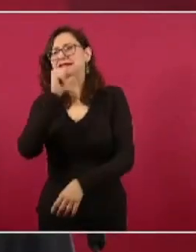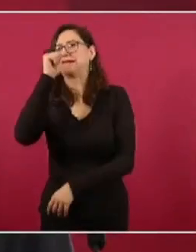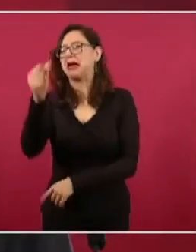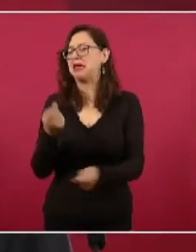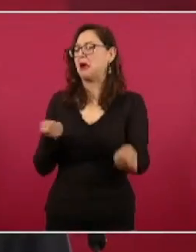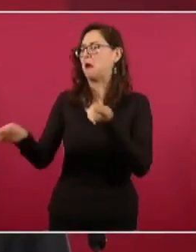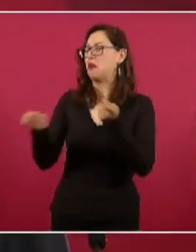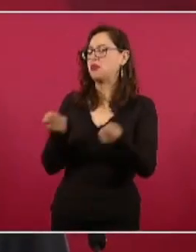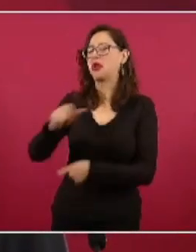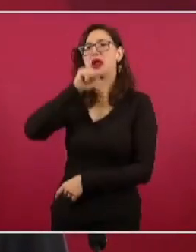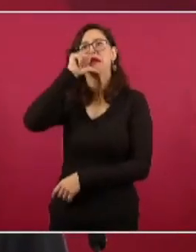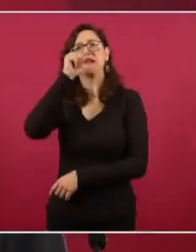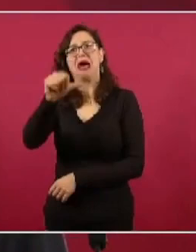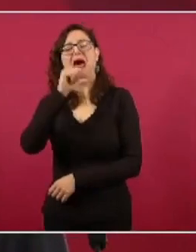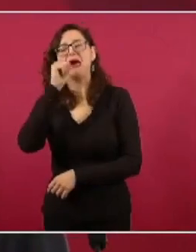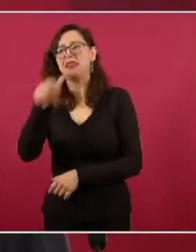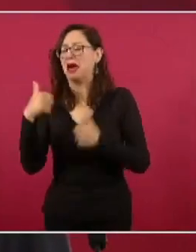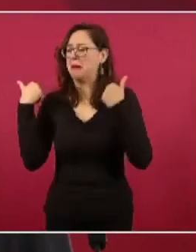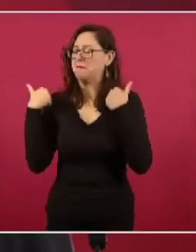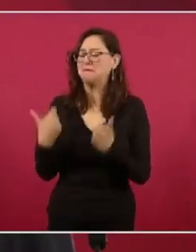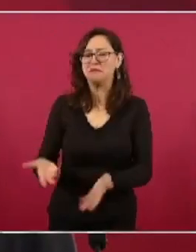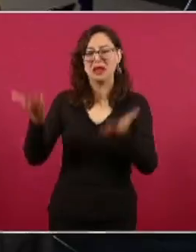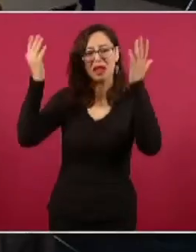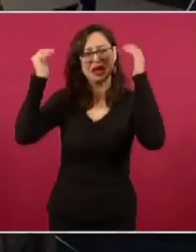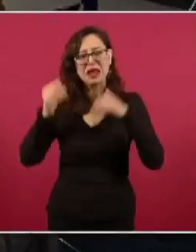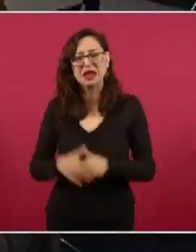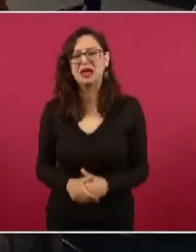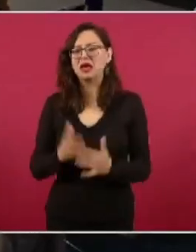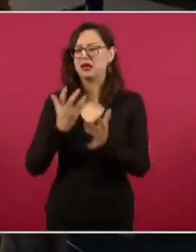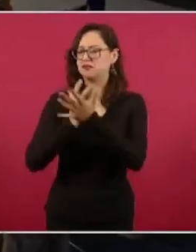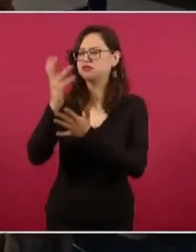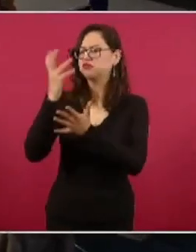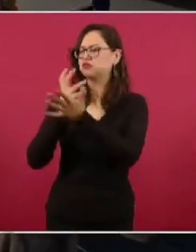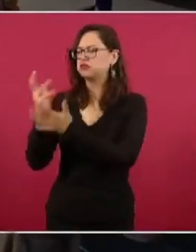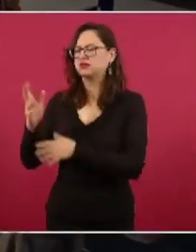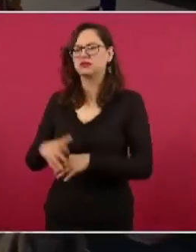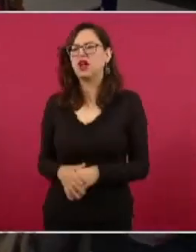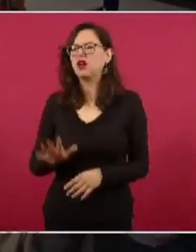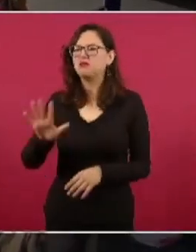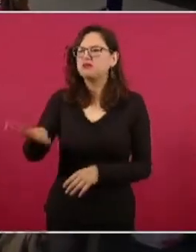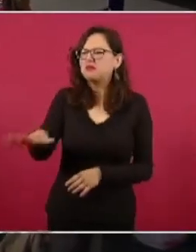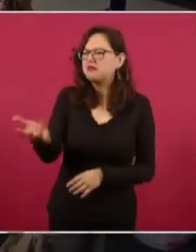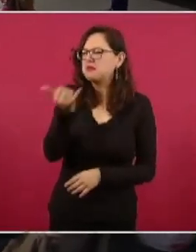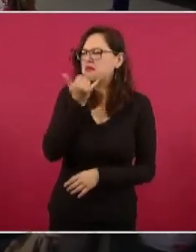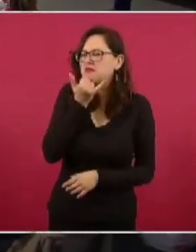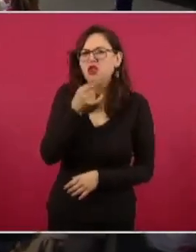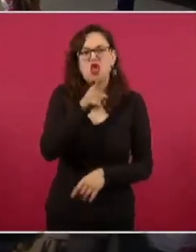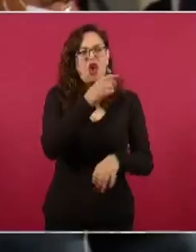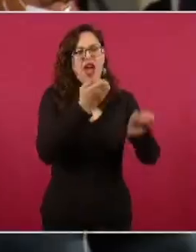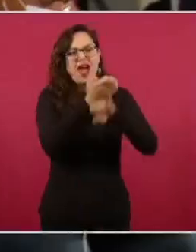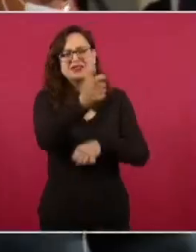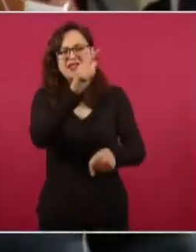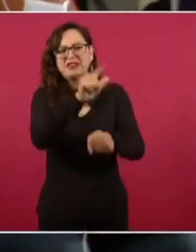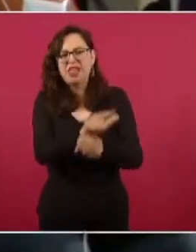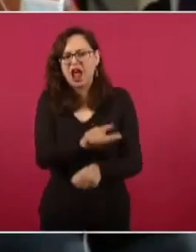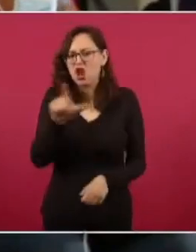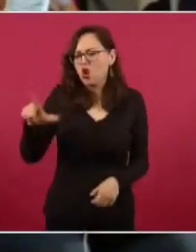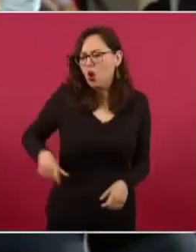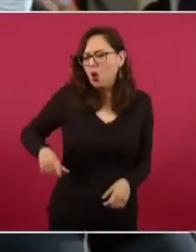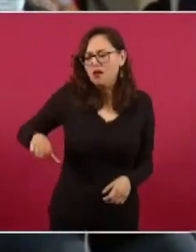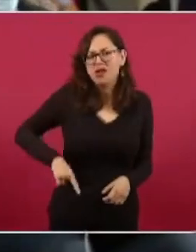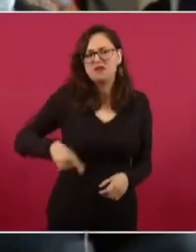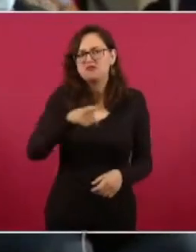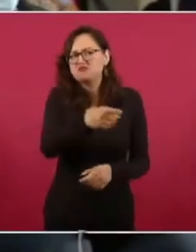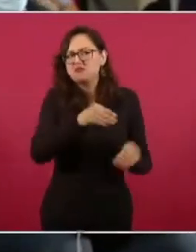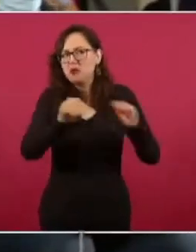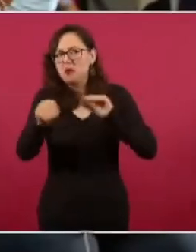control del Estado, sin ver, por ejemplo, las responsabilidades de los otros gobiernos, porque hay crímenes del orden federal